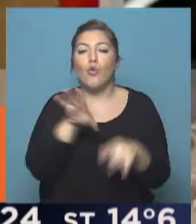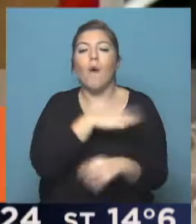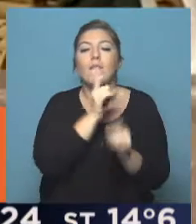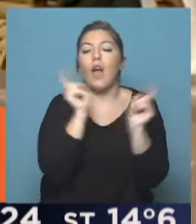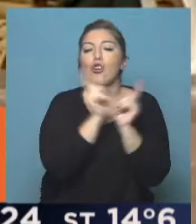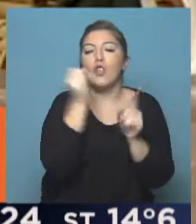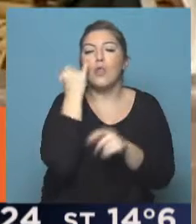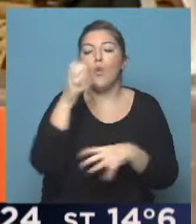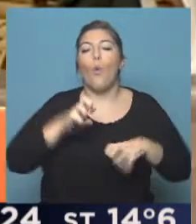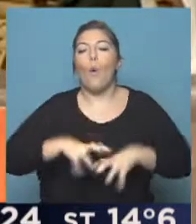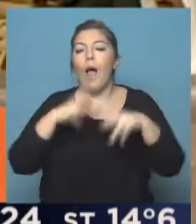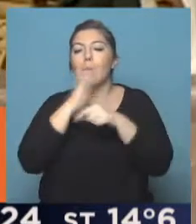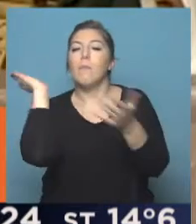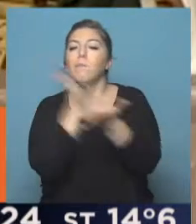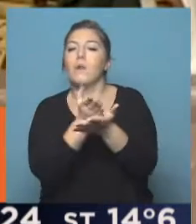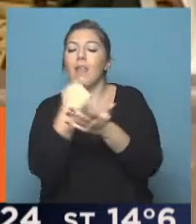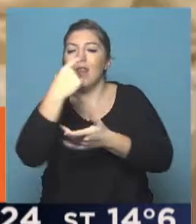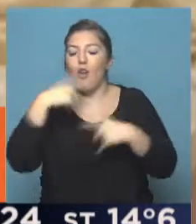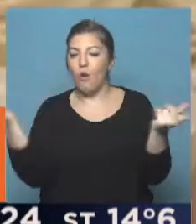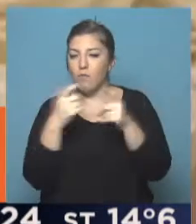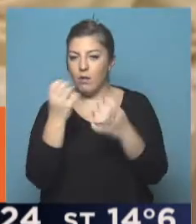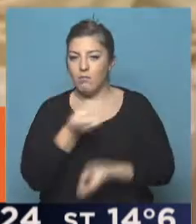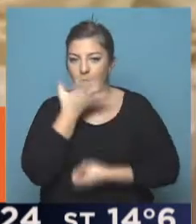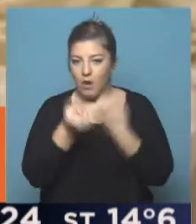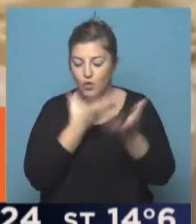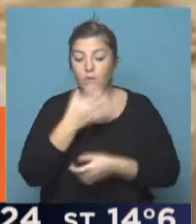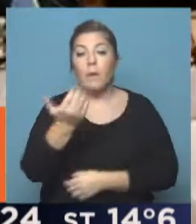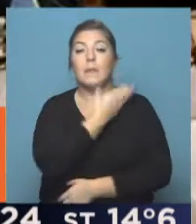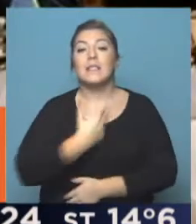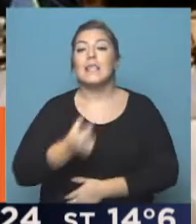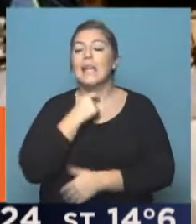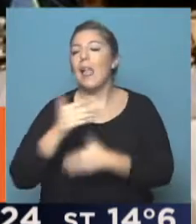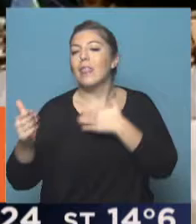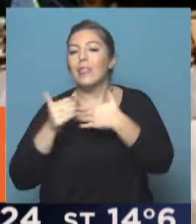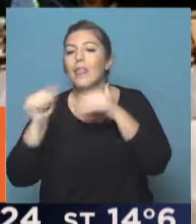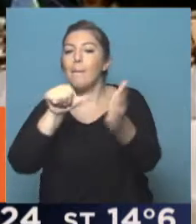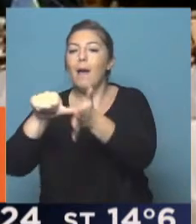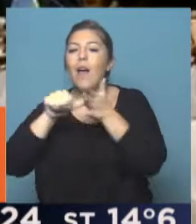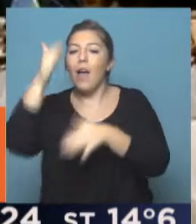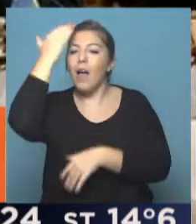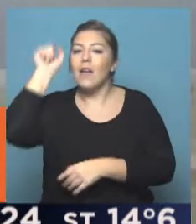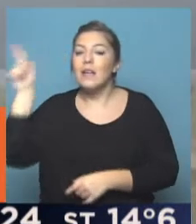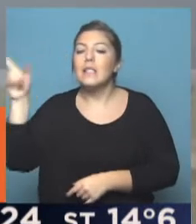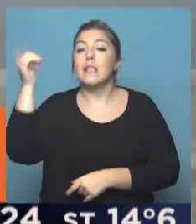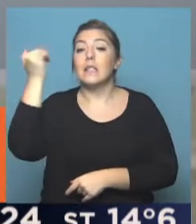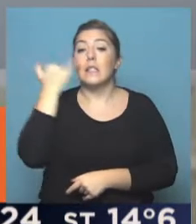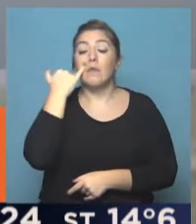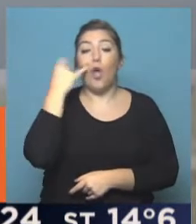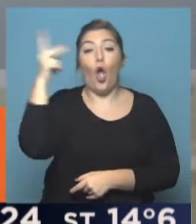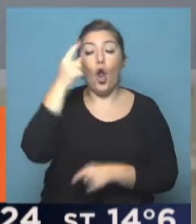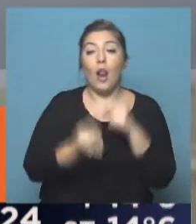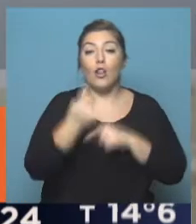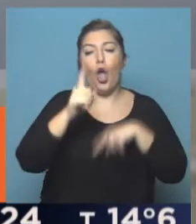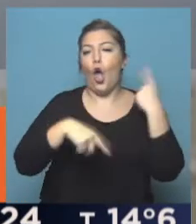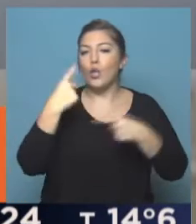condenada sentenció durante el encuentro el presidente intenta un acercamiento con los países musulmanes mientras corea del norte